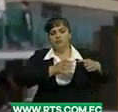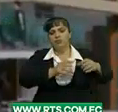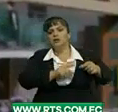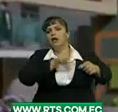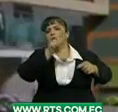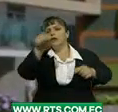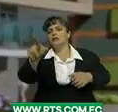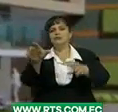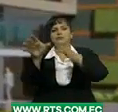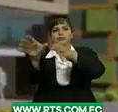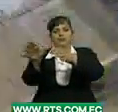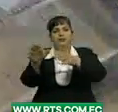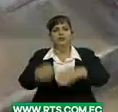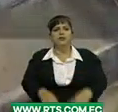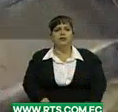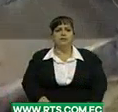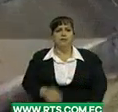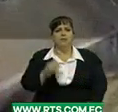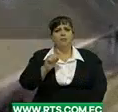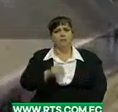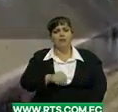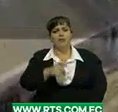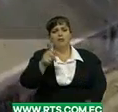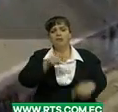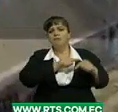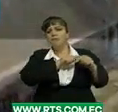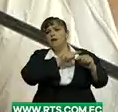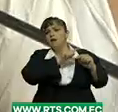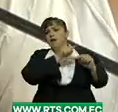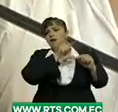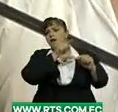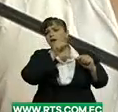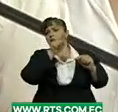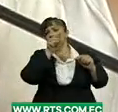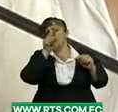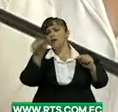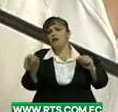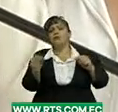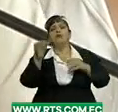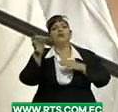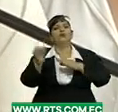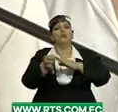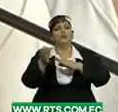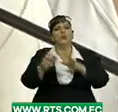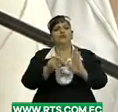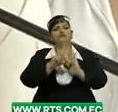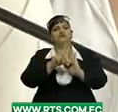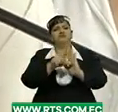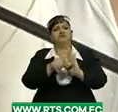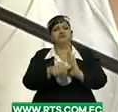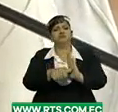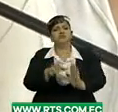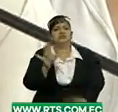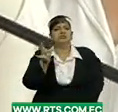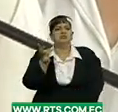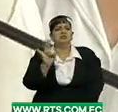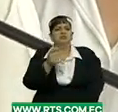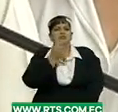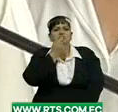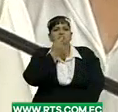al 47% de entregarle a los guayaquileños el